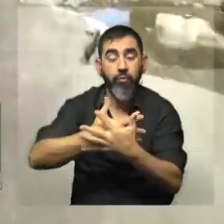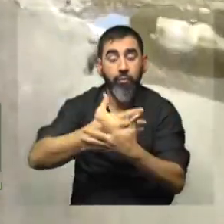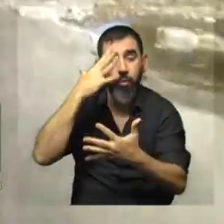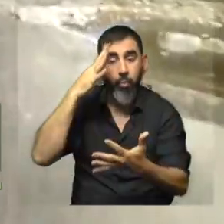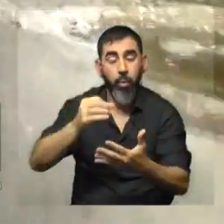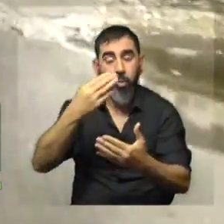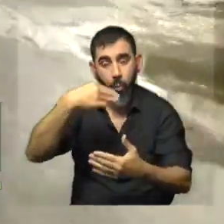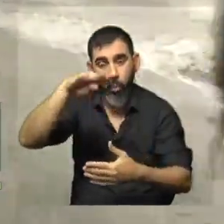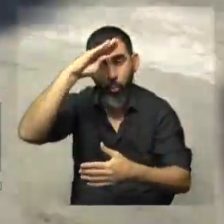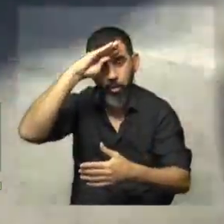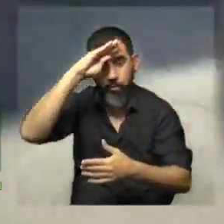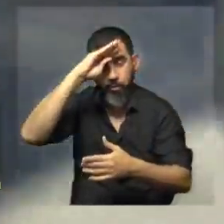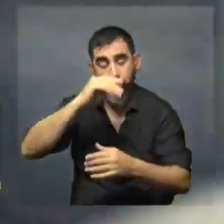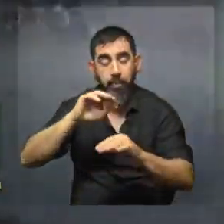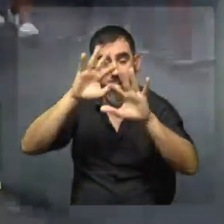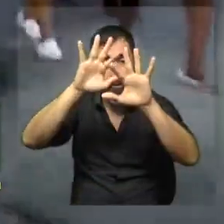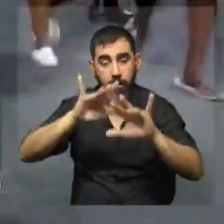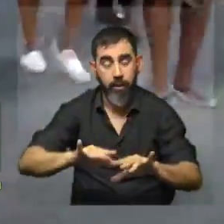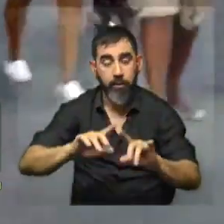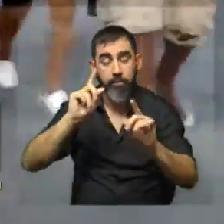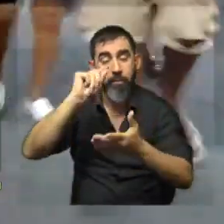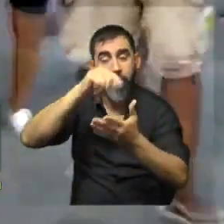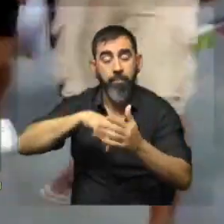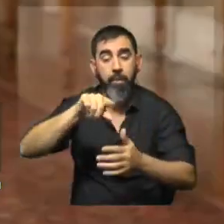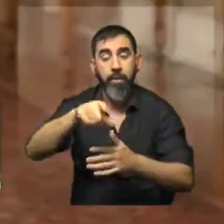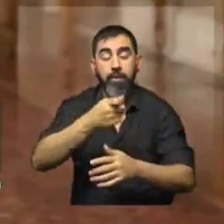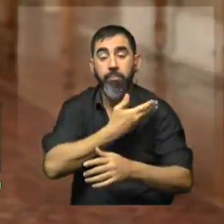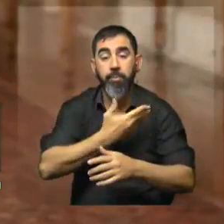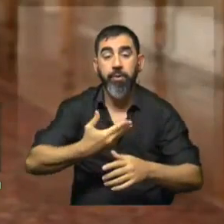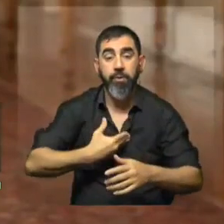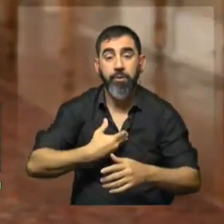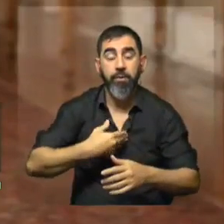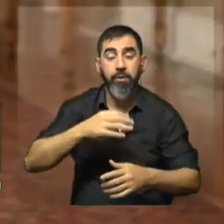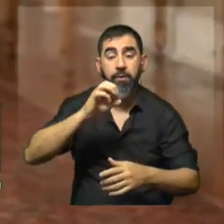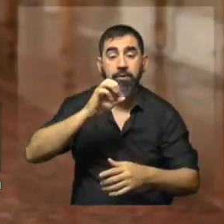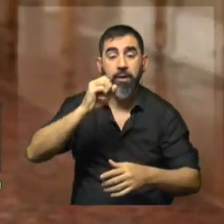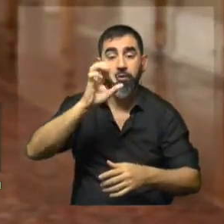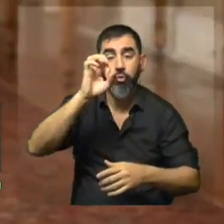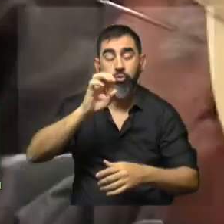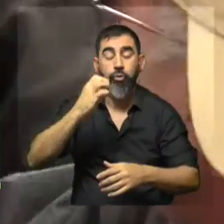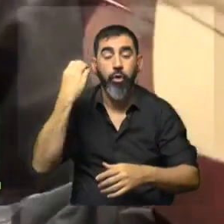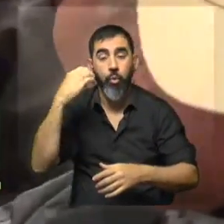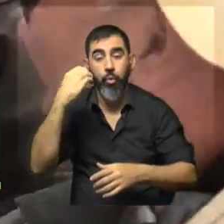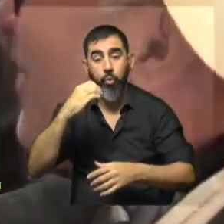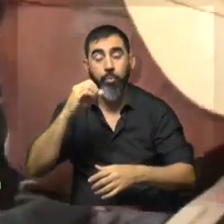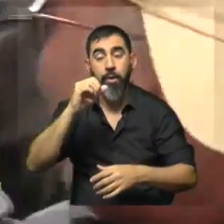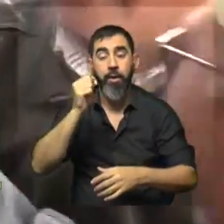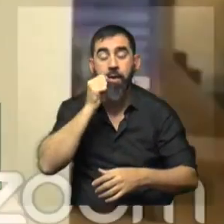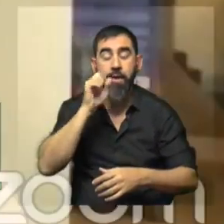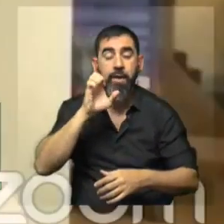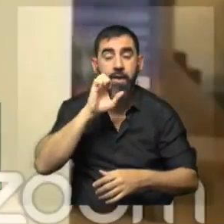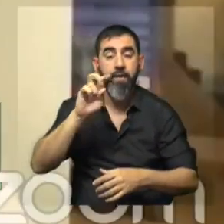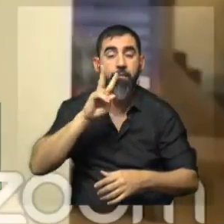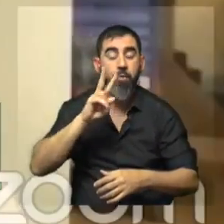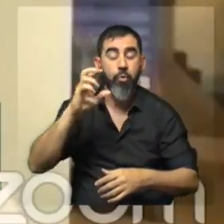pueblo cubano, dice la misiva suscrita también por los expresidentes Juan Manuel Santos de Colombia, Evo Morales de Bolivia,